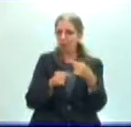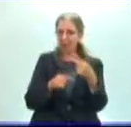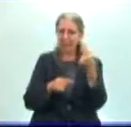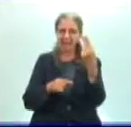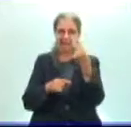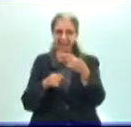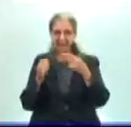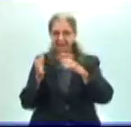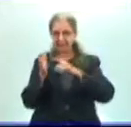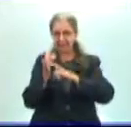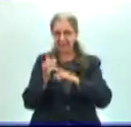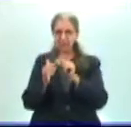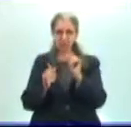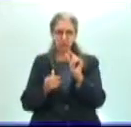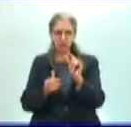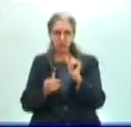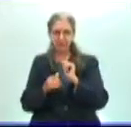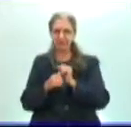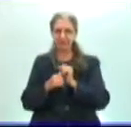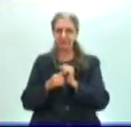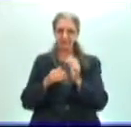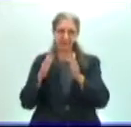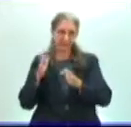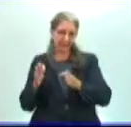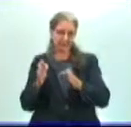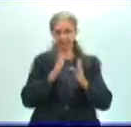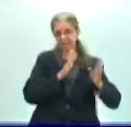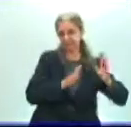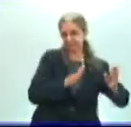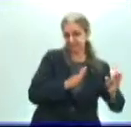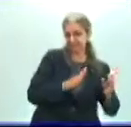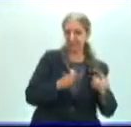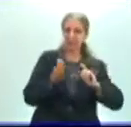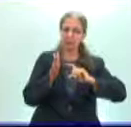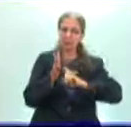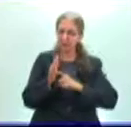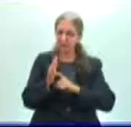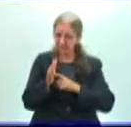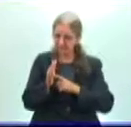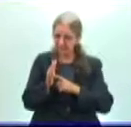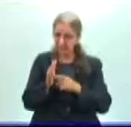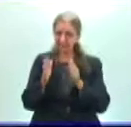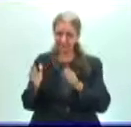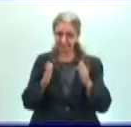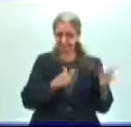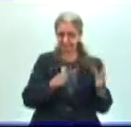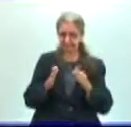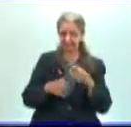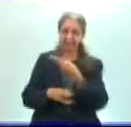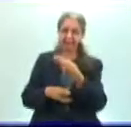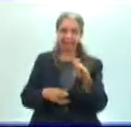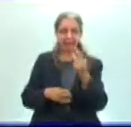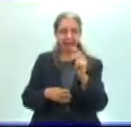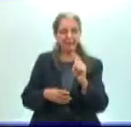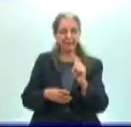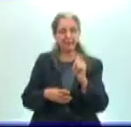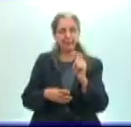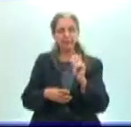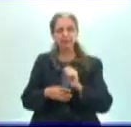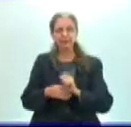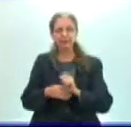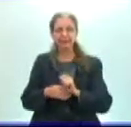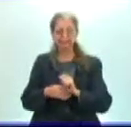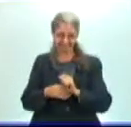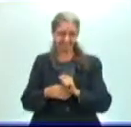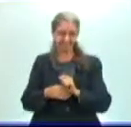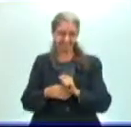es igual a la multiplicación del valor de los segmentos que ésta determina sobre